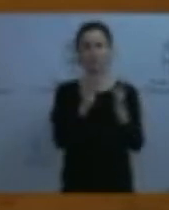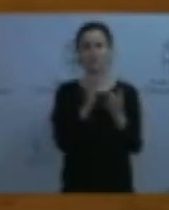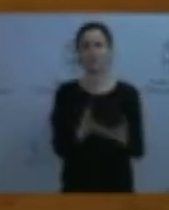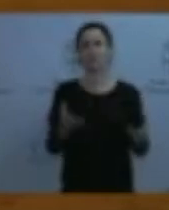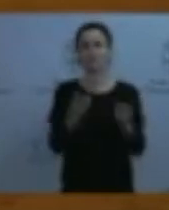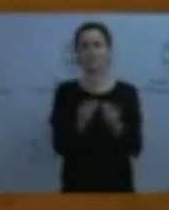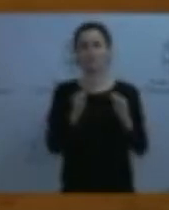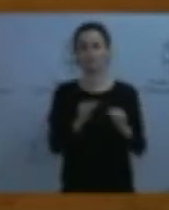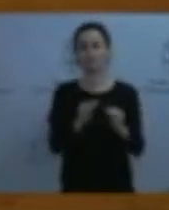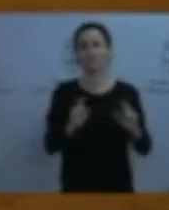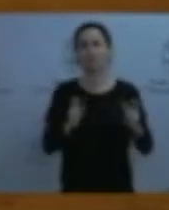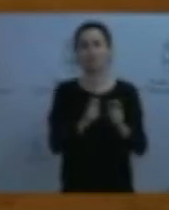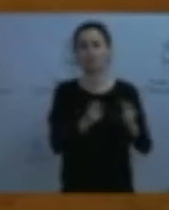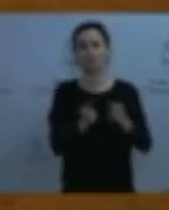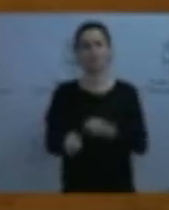colectivos emigrados?